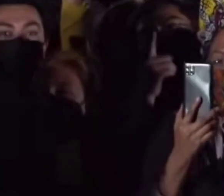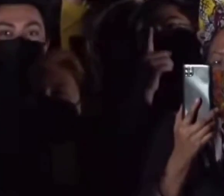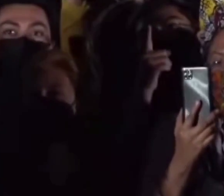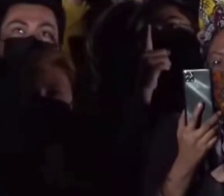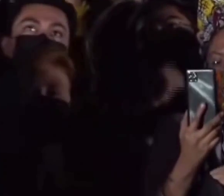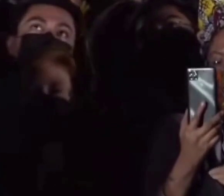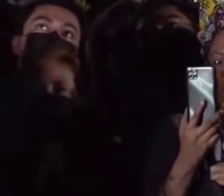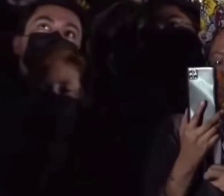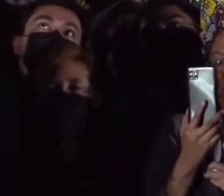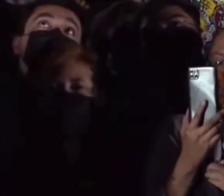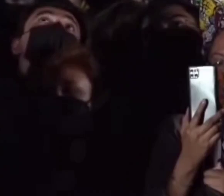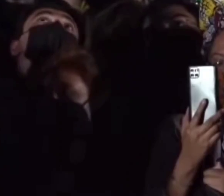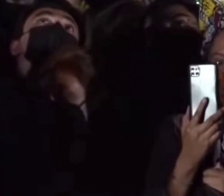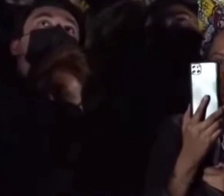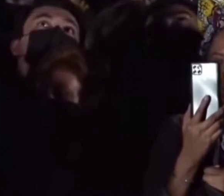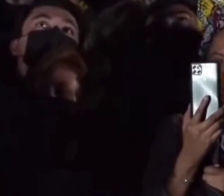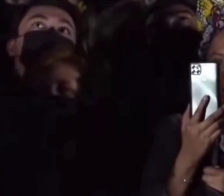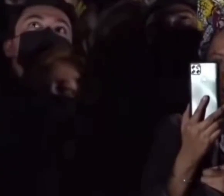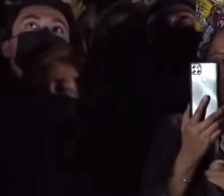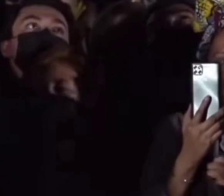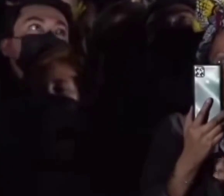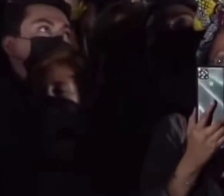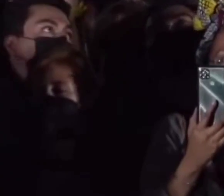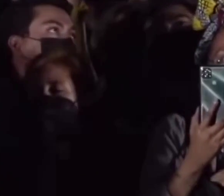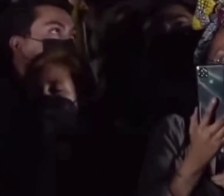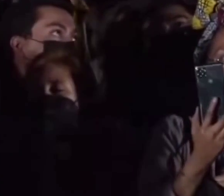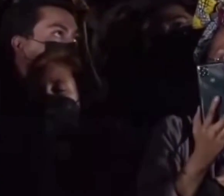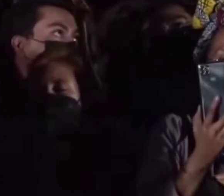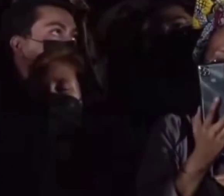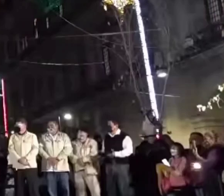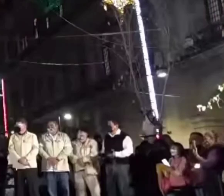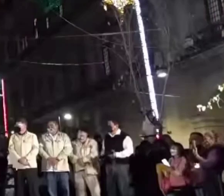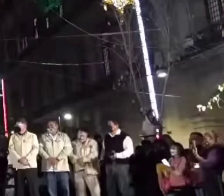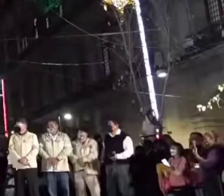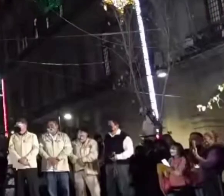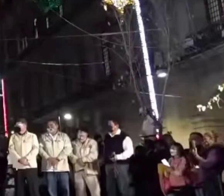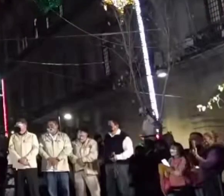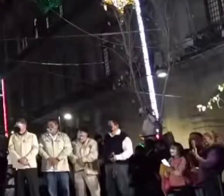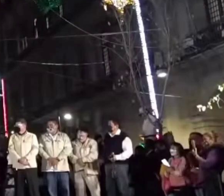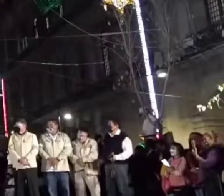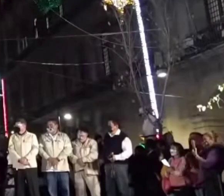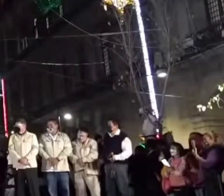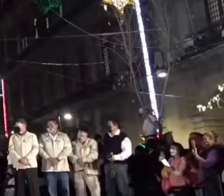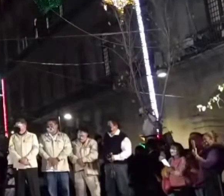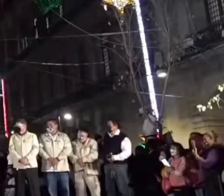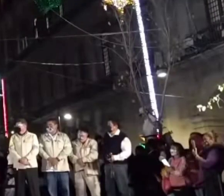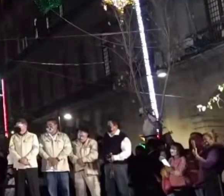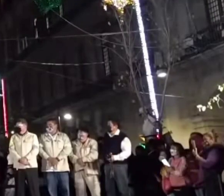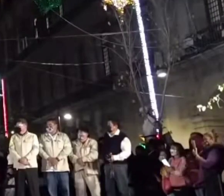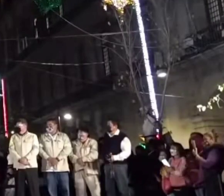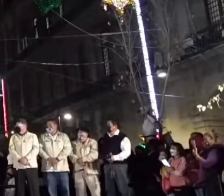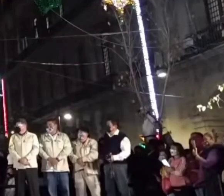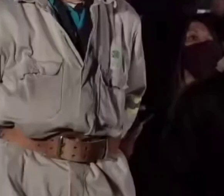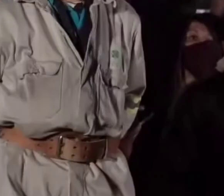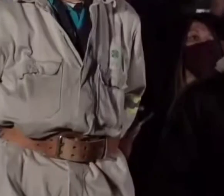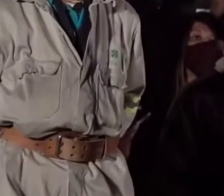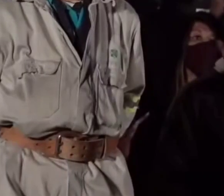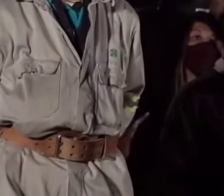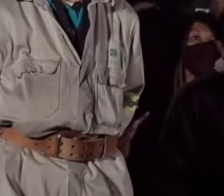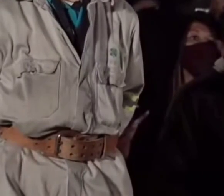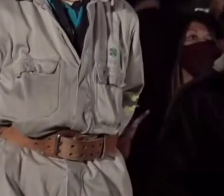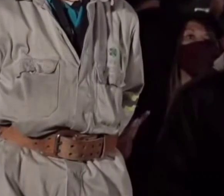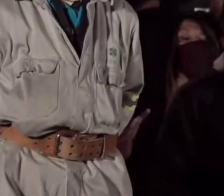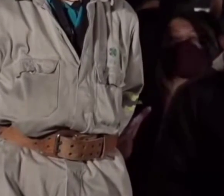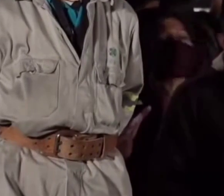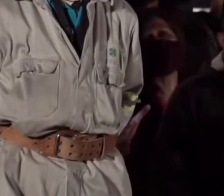la Revolución, cuando conmemoramos la Revolución Mexicana, o en la Navidad, son ellos y ellas que desde hace